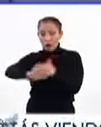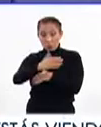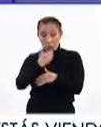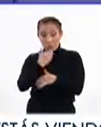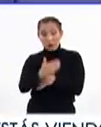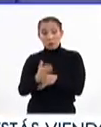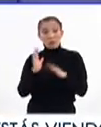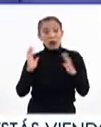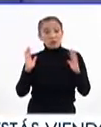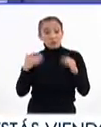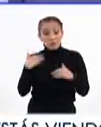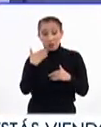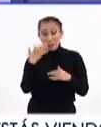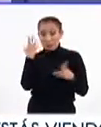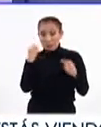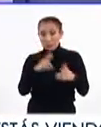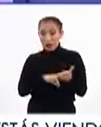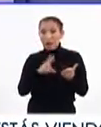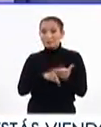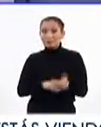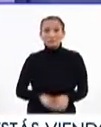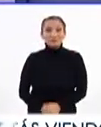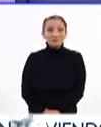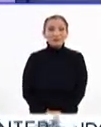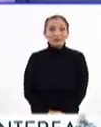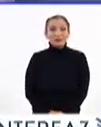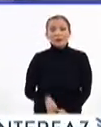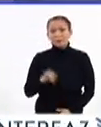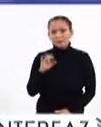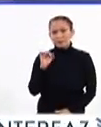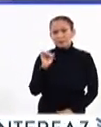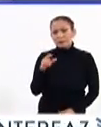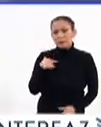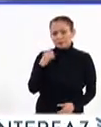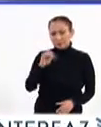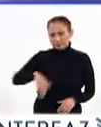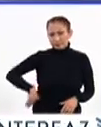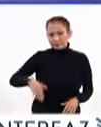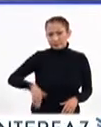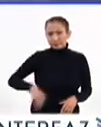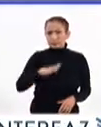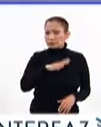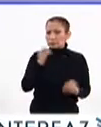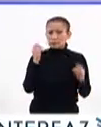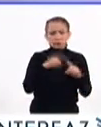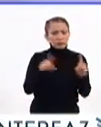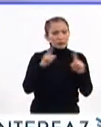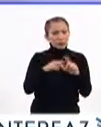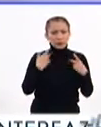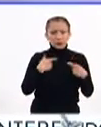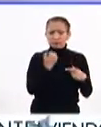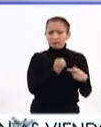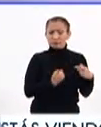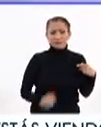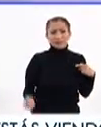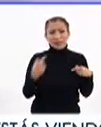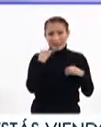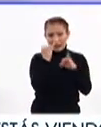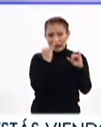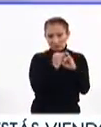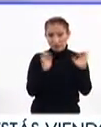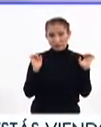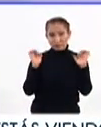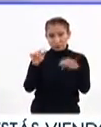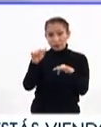es espectacular y vale mucho la pena reconocerse. Sí, así es. Como comentaban ustedes, ha habido grandes figuras reconocidas a manera